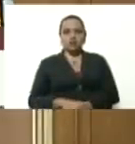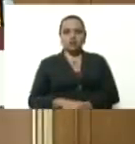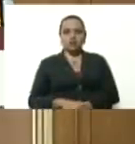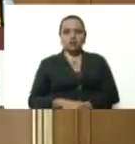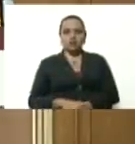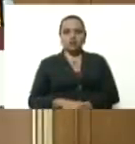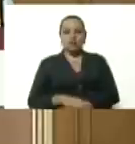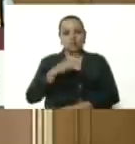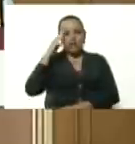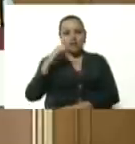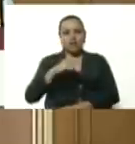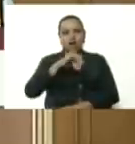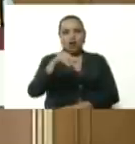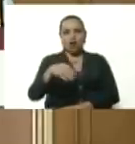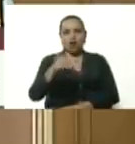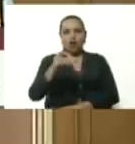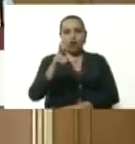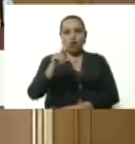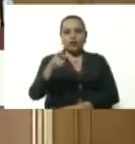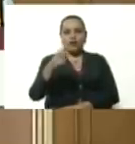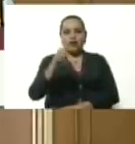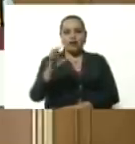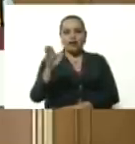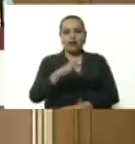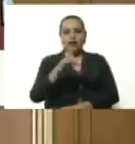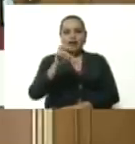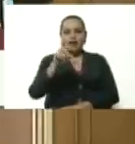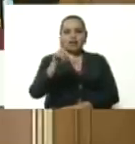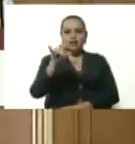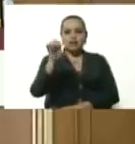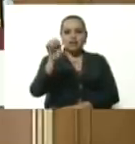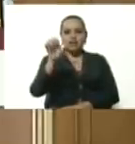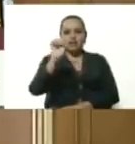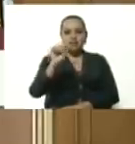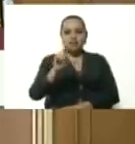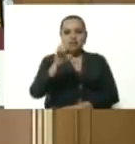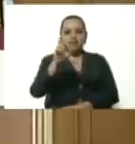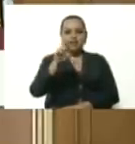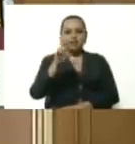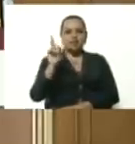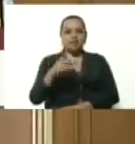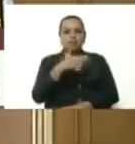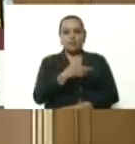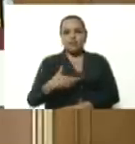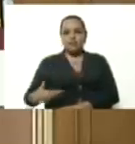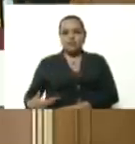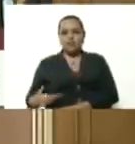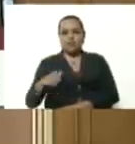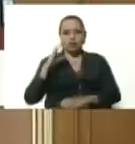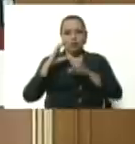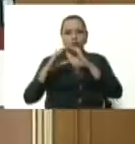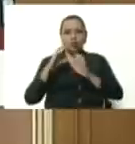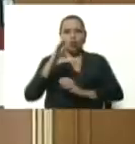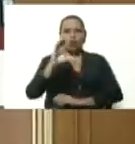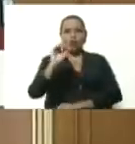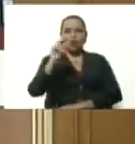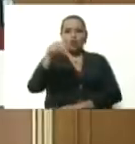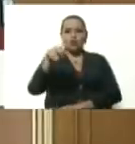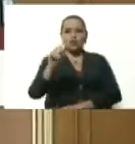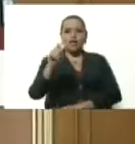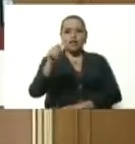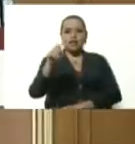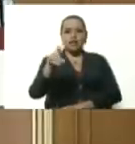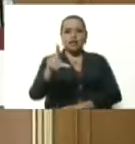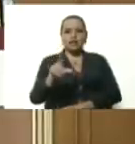general Jorge Eliezer, también presidente de CONATEL. Ellos dijeron que era el presidente de CONATEL, no se acordaban que era un ministro